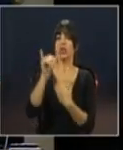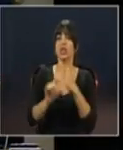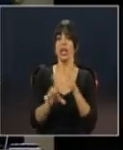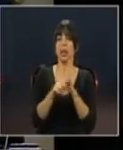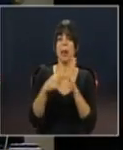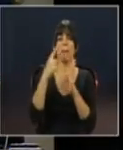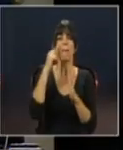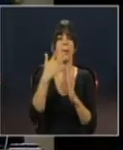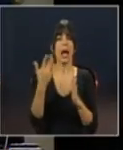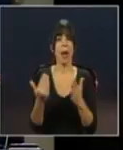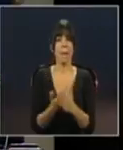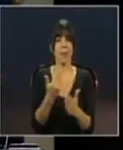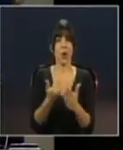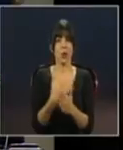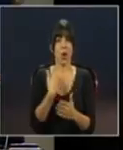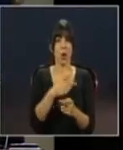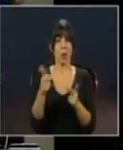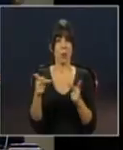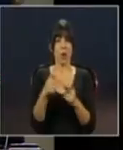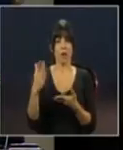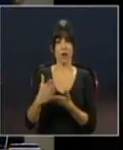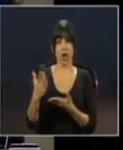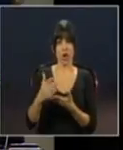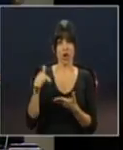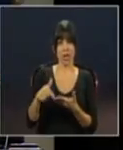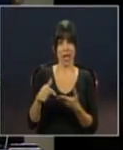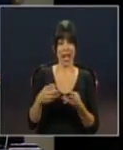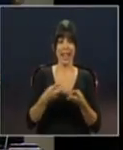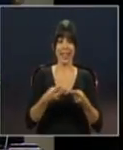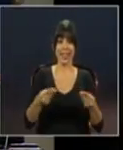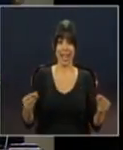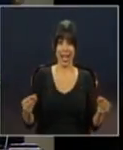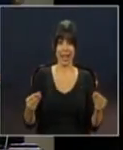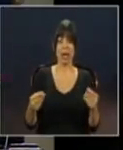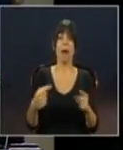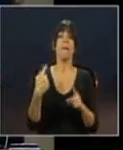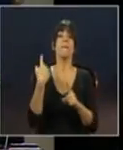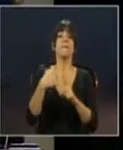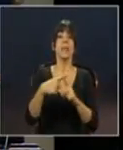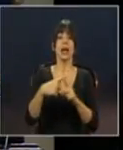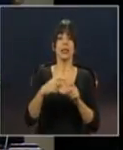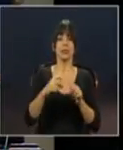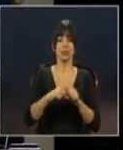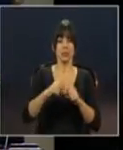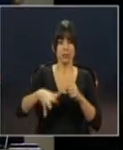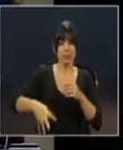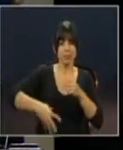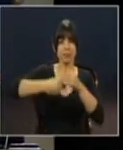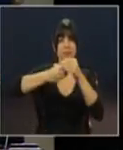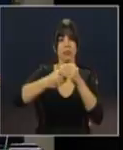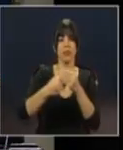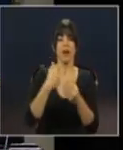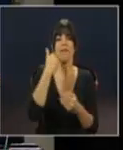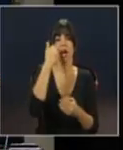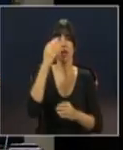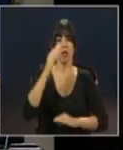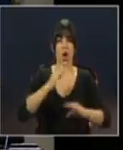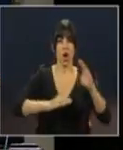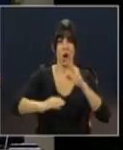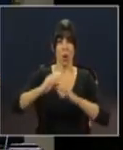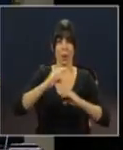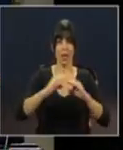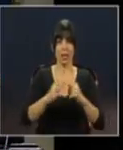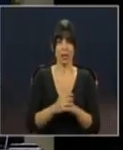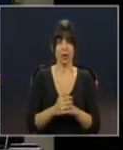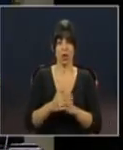para modernizar todos nuestros puestos de frontera terrestres e introducir sistemáticamente la facilitación de comercio en nuestras